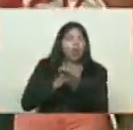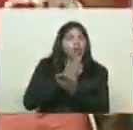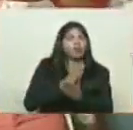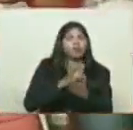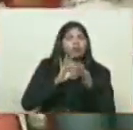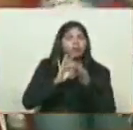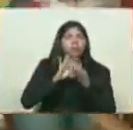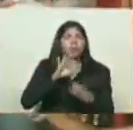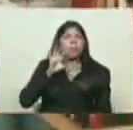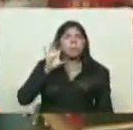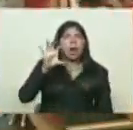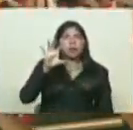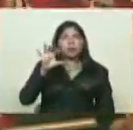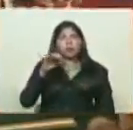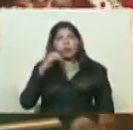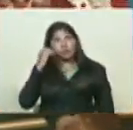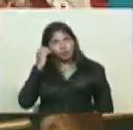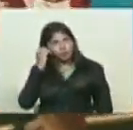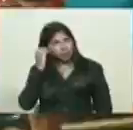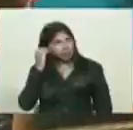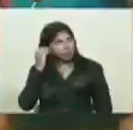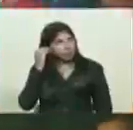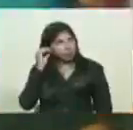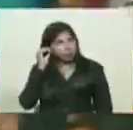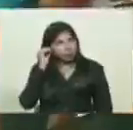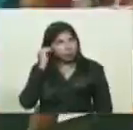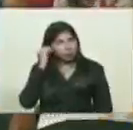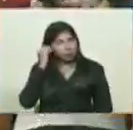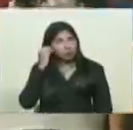patria. Así es.